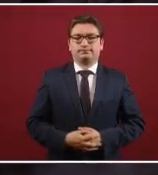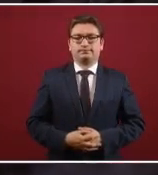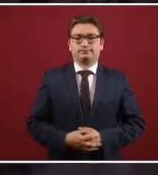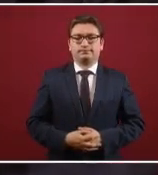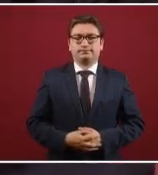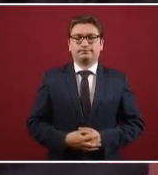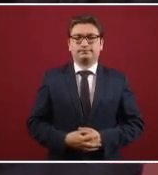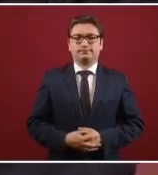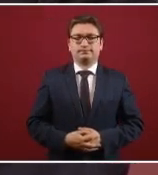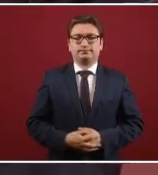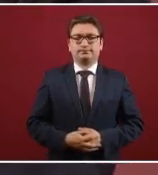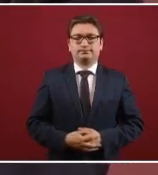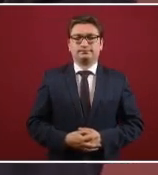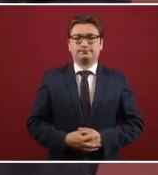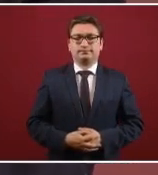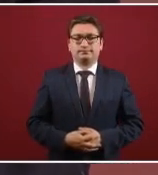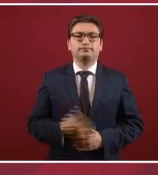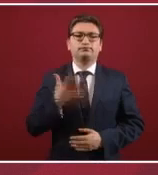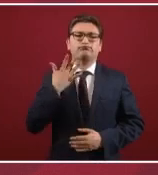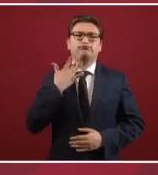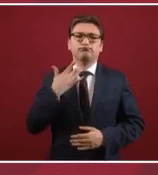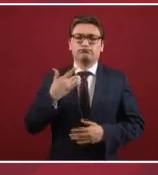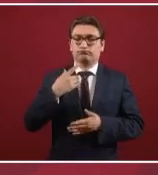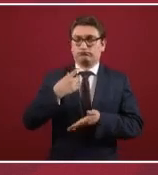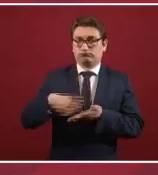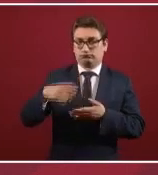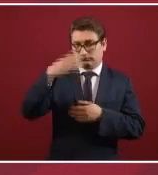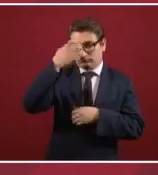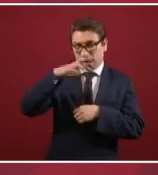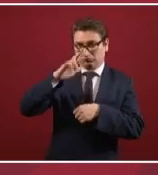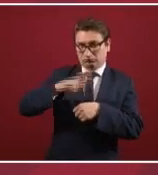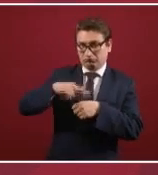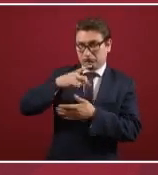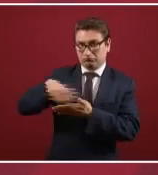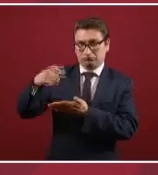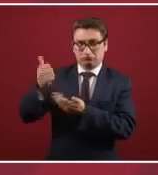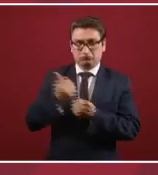dejar de comprar las gasolinas en el extranjero